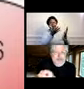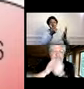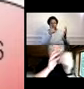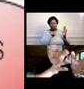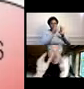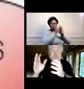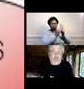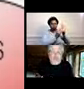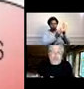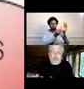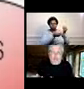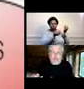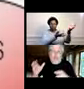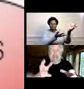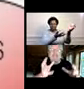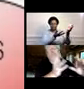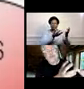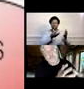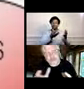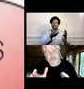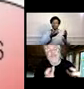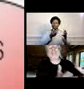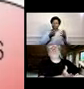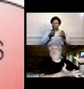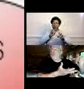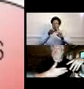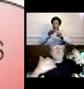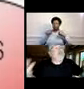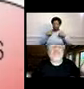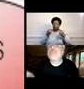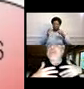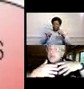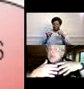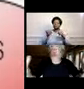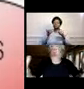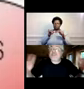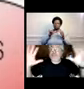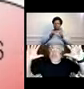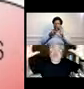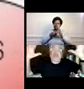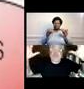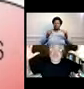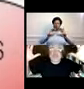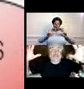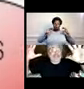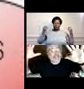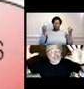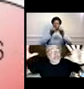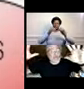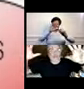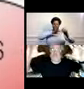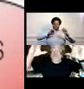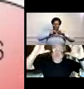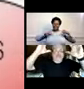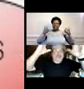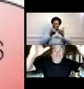competencia que se necesita para poder llevar a cabo ese trabajo. Y cuando hacemos eso es cuando aquellos que dan